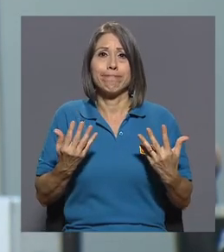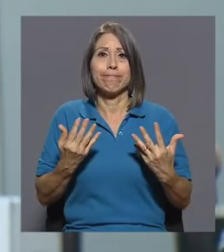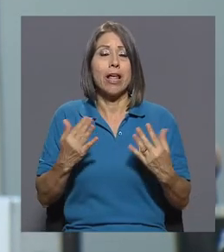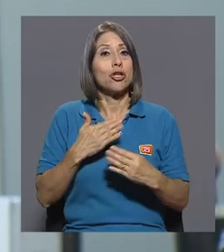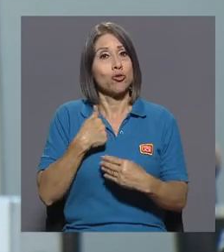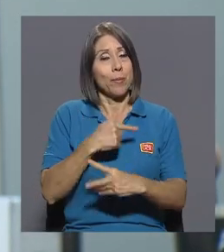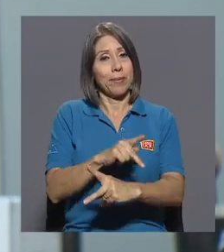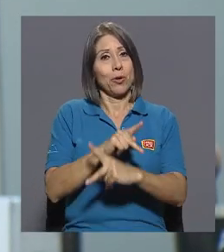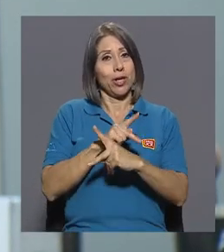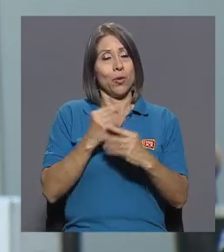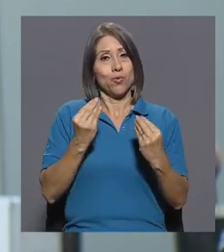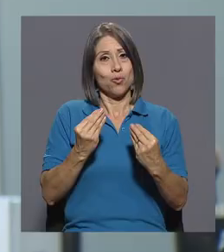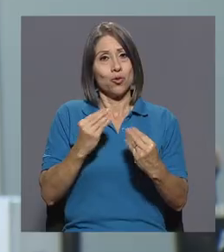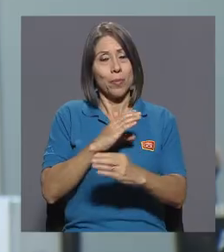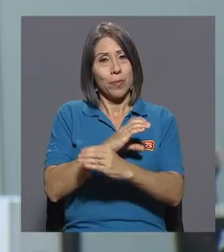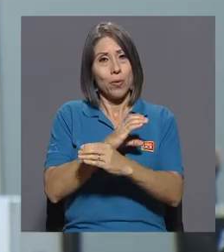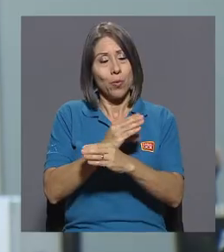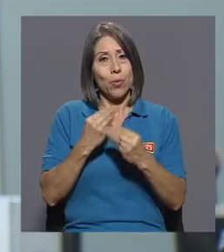mucho y